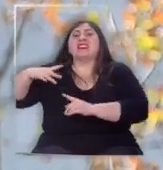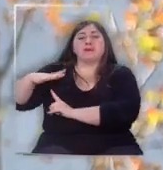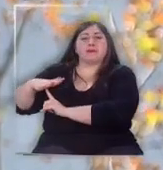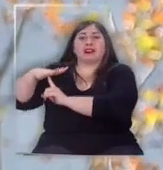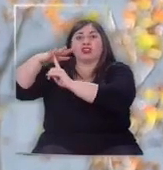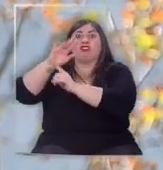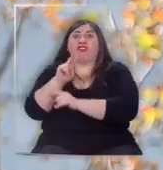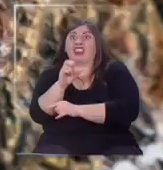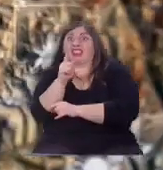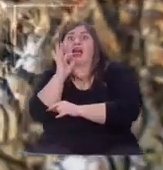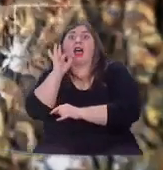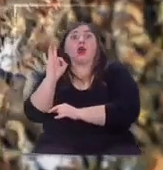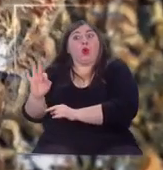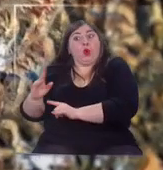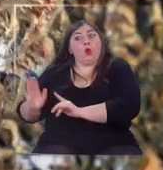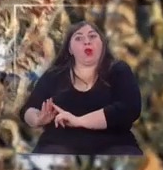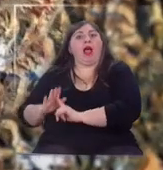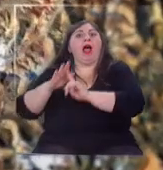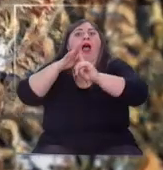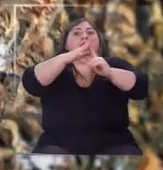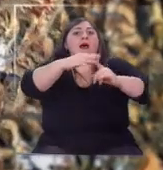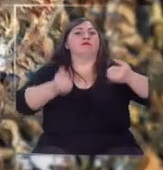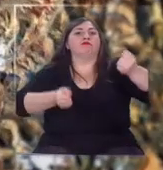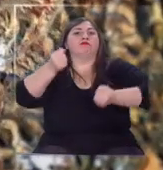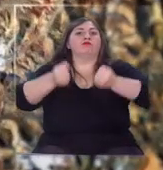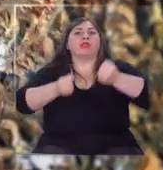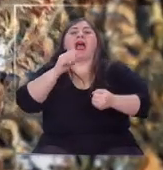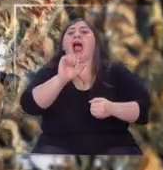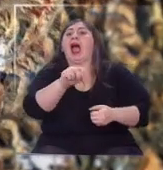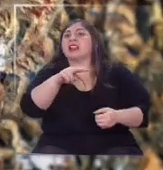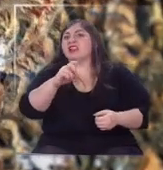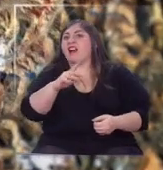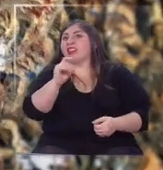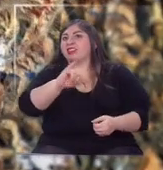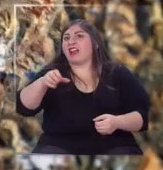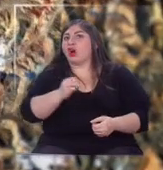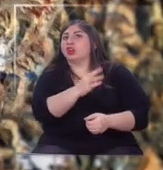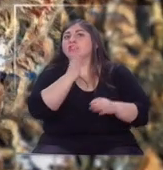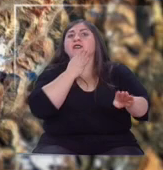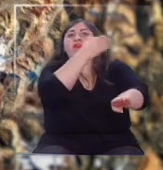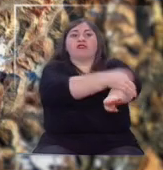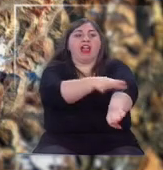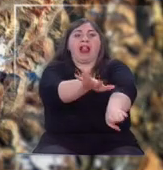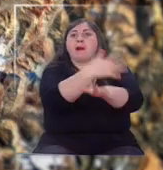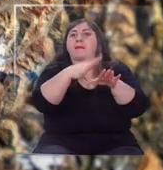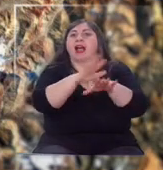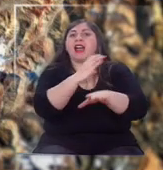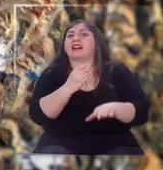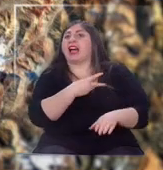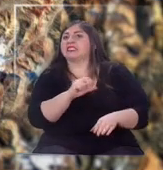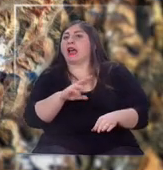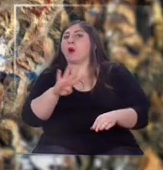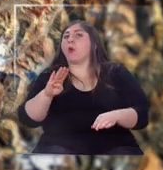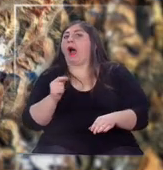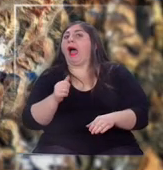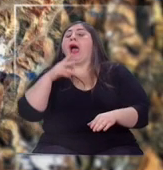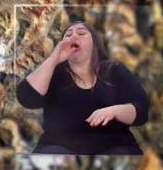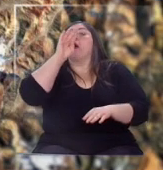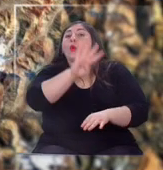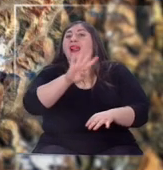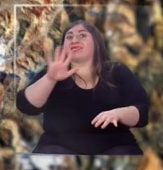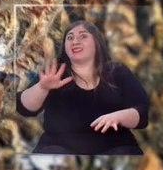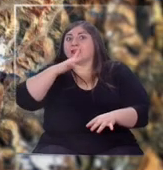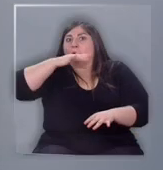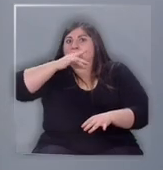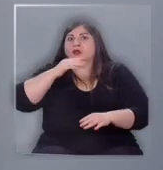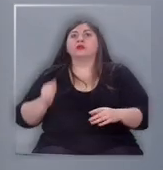Vitacura, piloteado por Aníbal Tejos rumbo a Cachagua. El vuelo duró 45 minutos exactos. A bordo